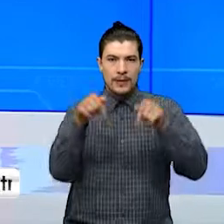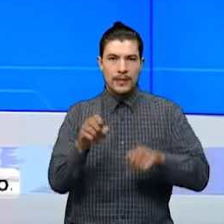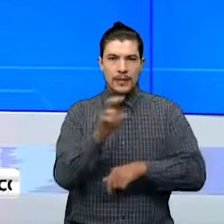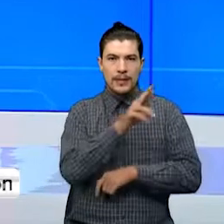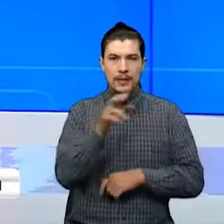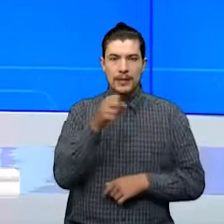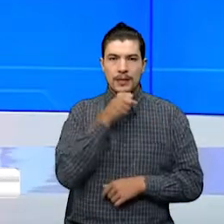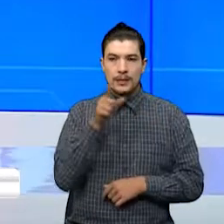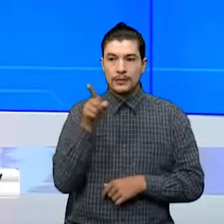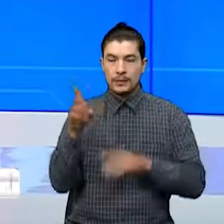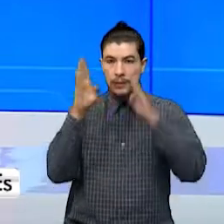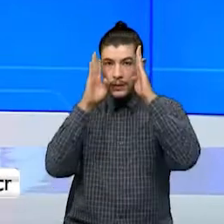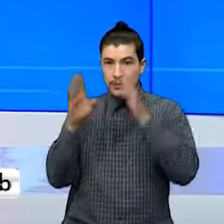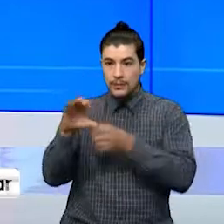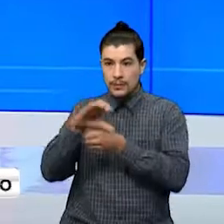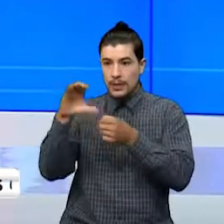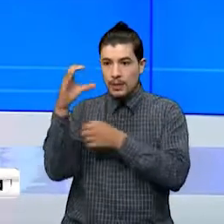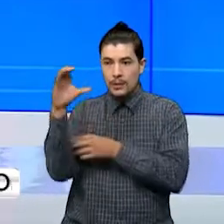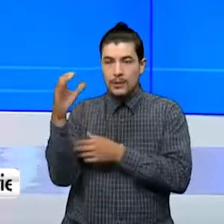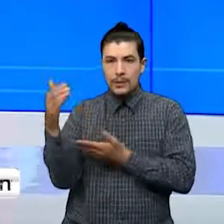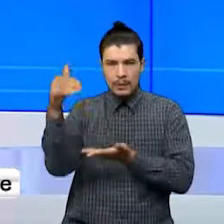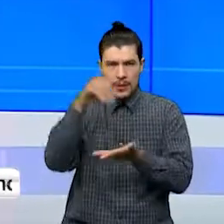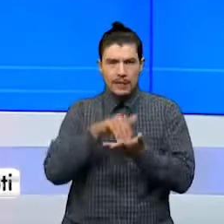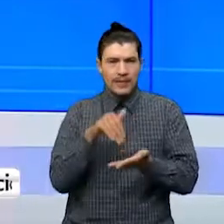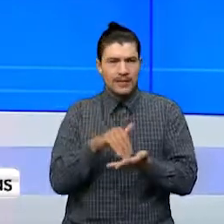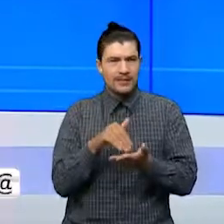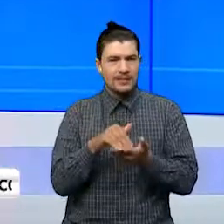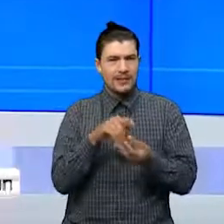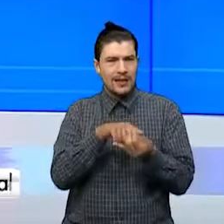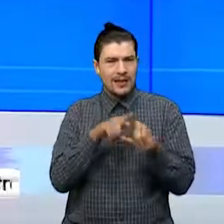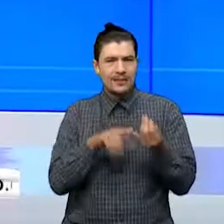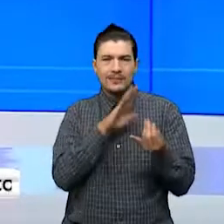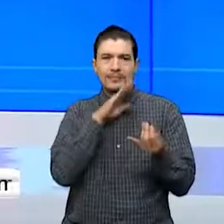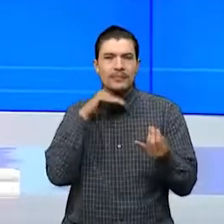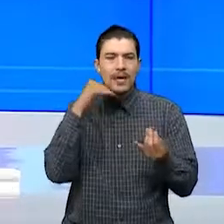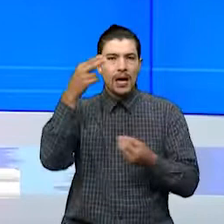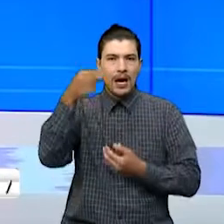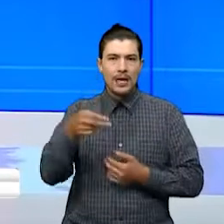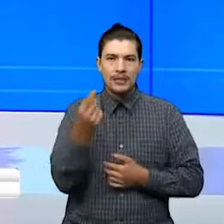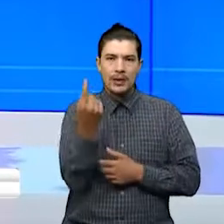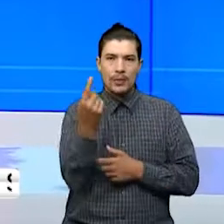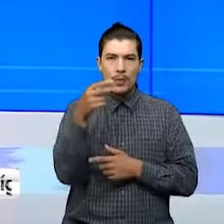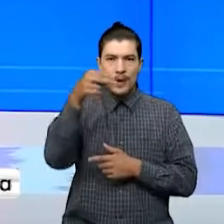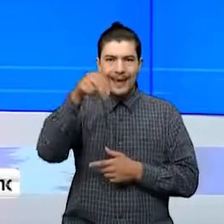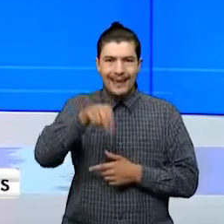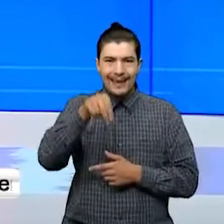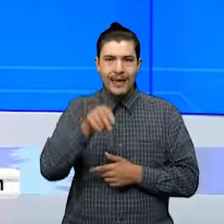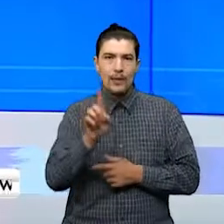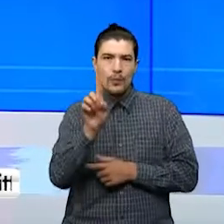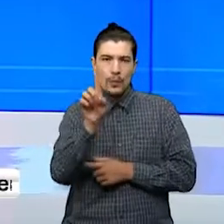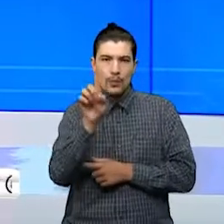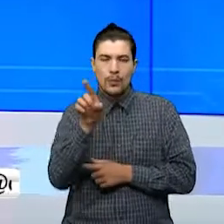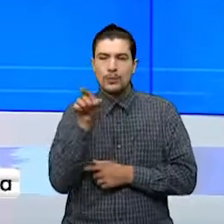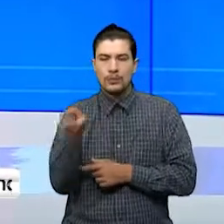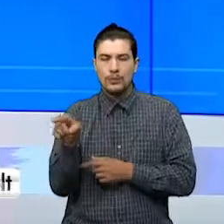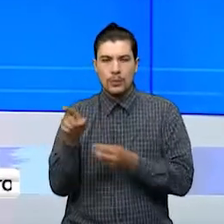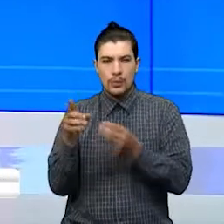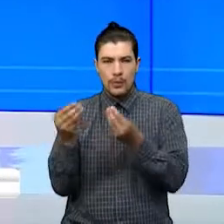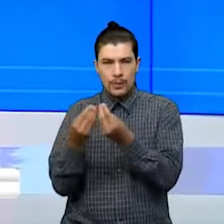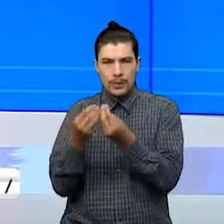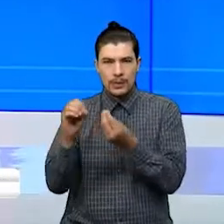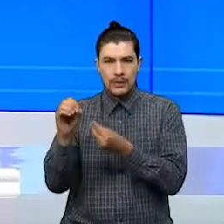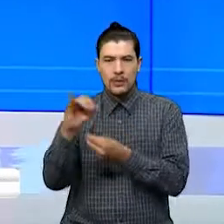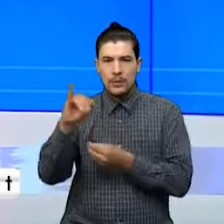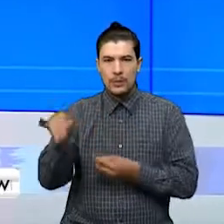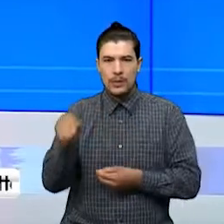Mucha atención que en Cúcuta se registró un nuevo caso de H1N1. Nuestro compañero Heider Logato nos tiene toda la información al respecto. Heider, muy buenas